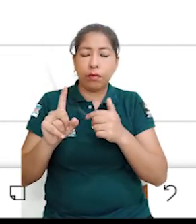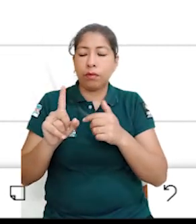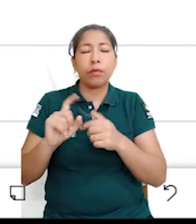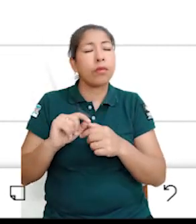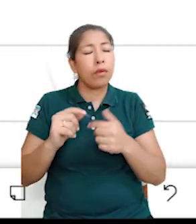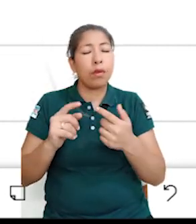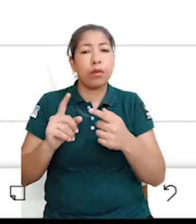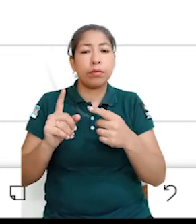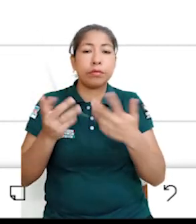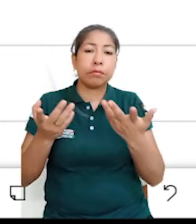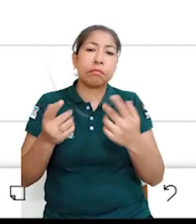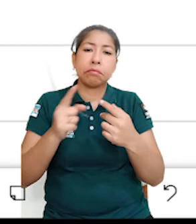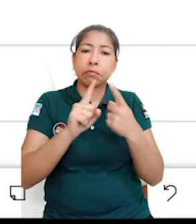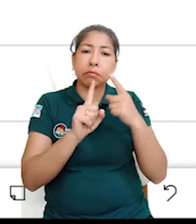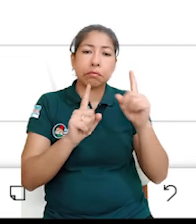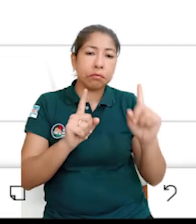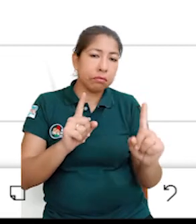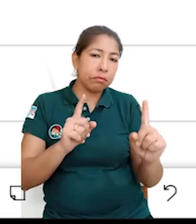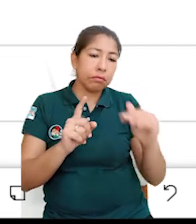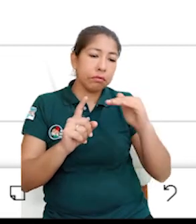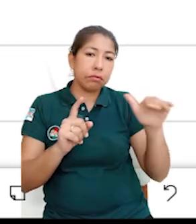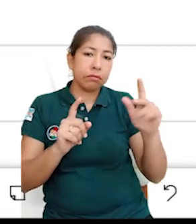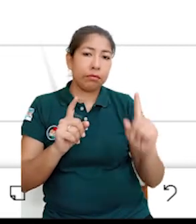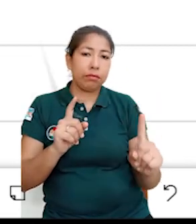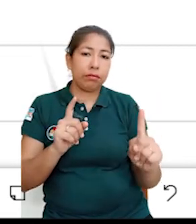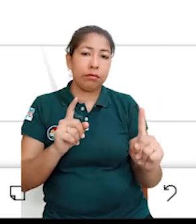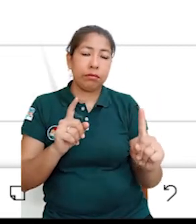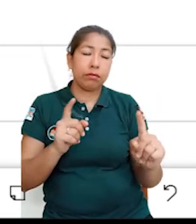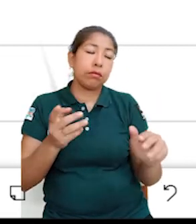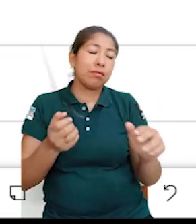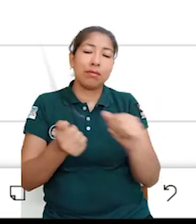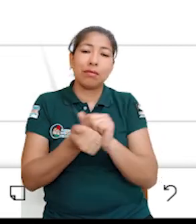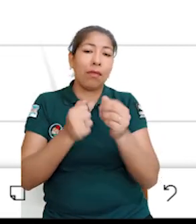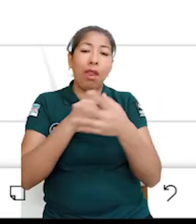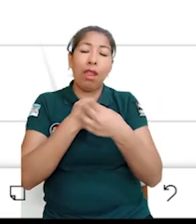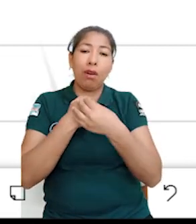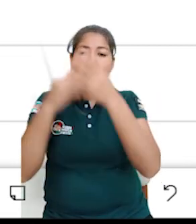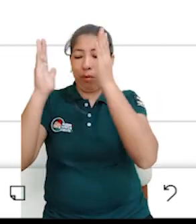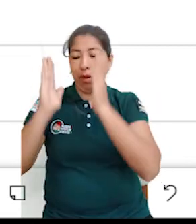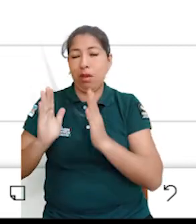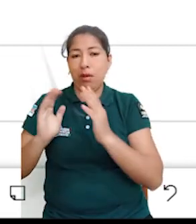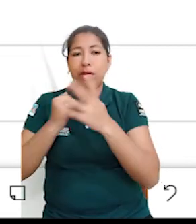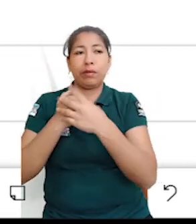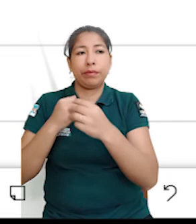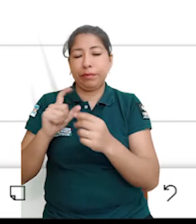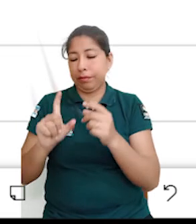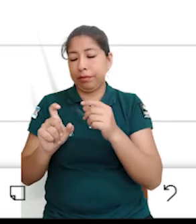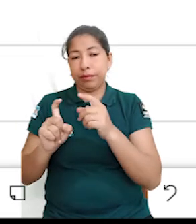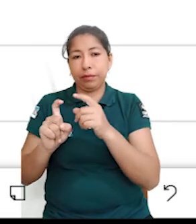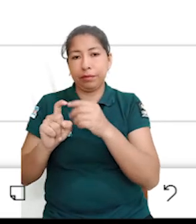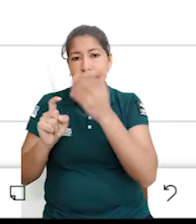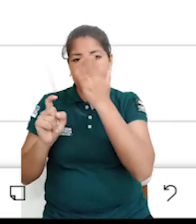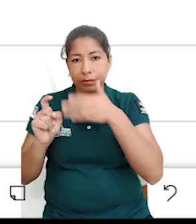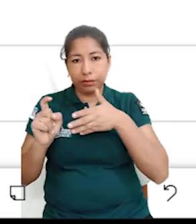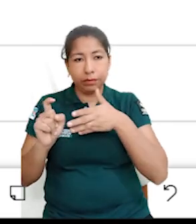segundo miembro. Al ser 1 el denominador, se mantiene la cantidad del primer numerador. Tenemos x por